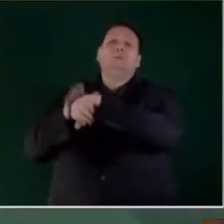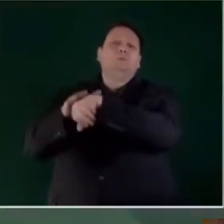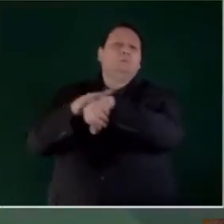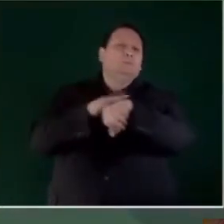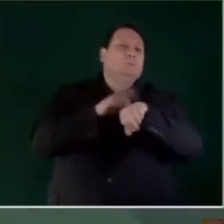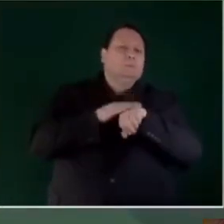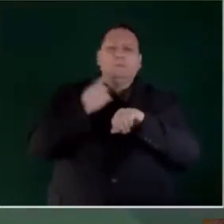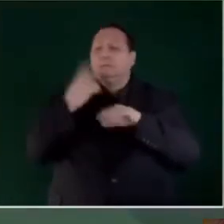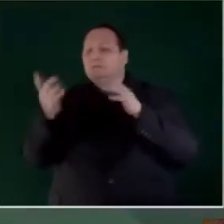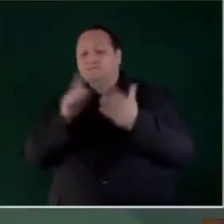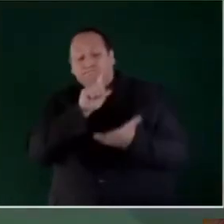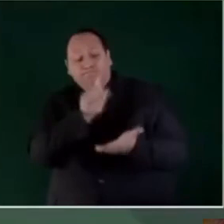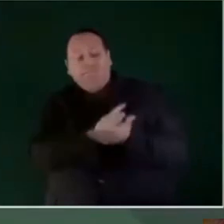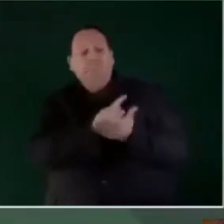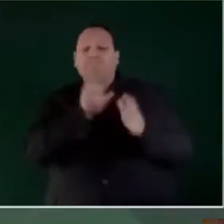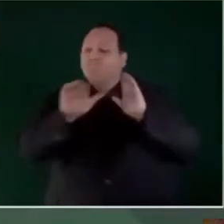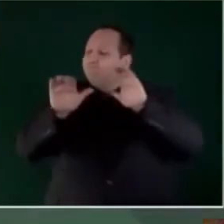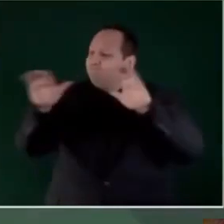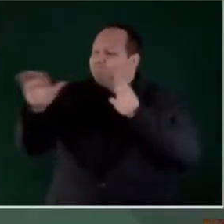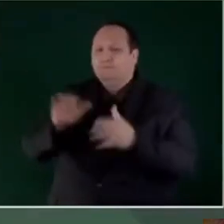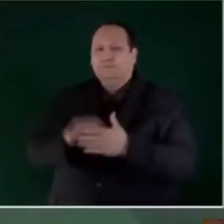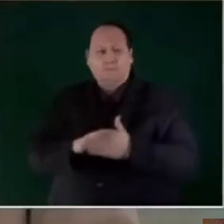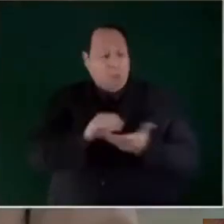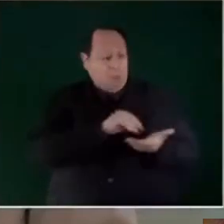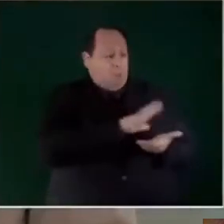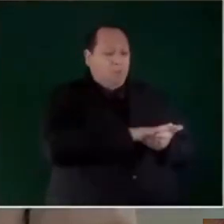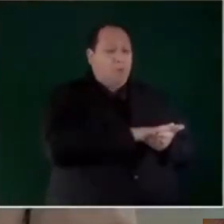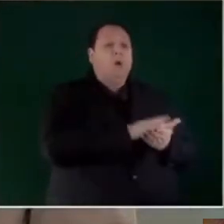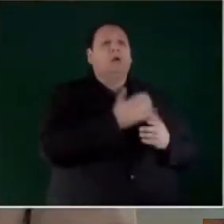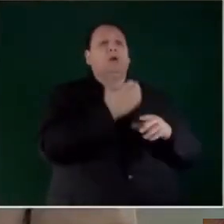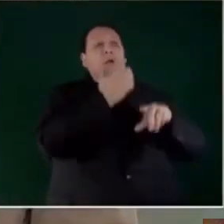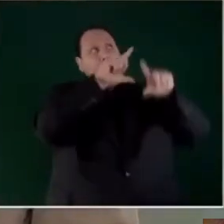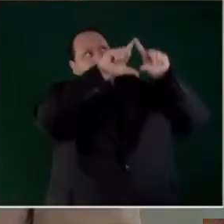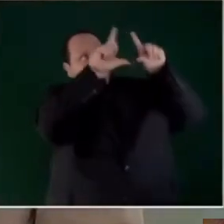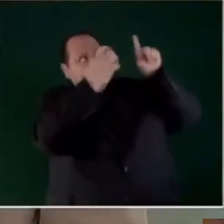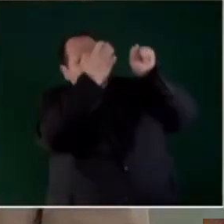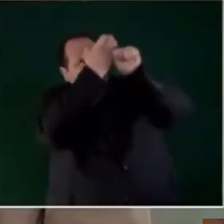emitirse leyes en los estados